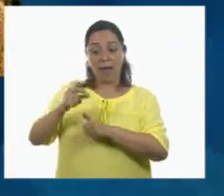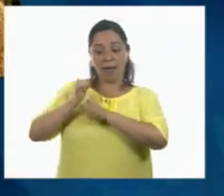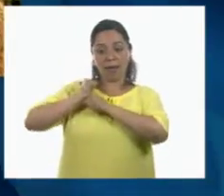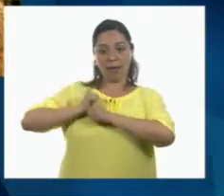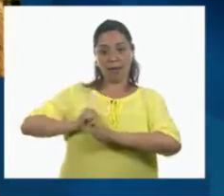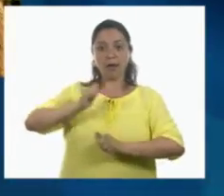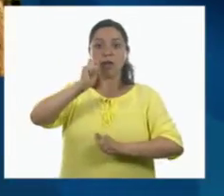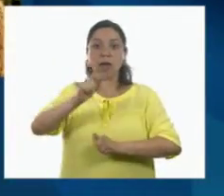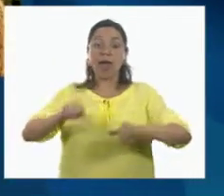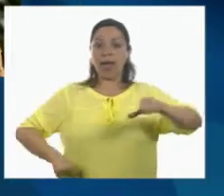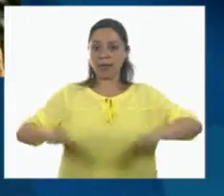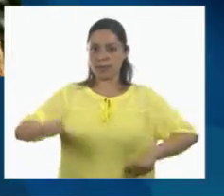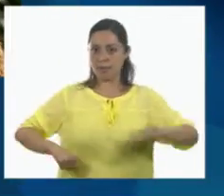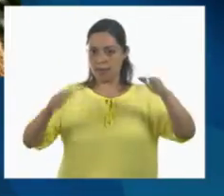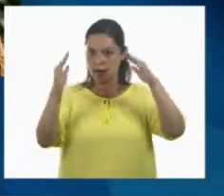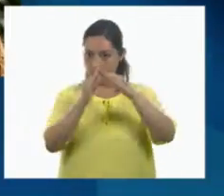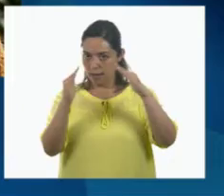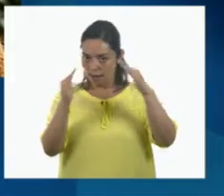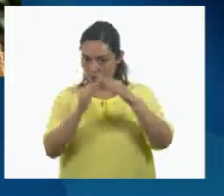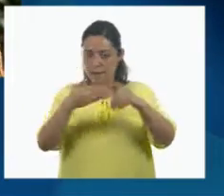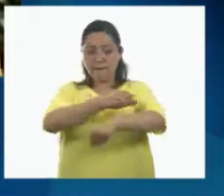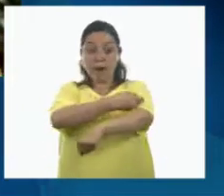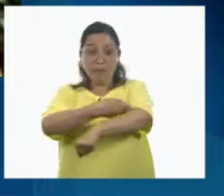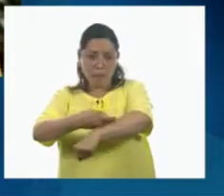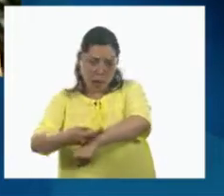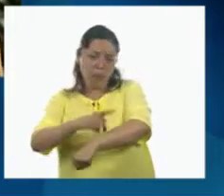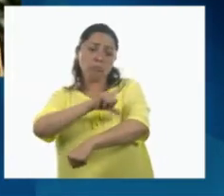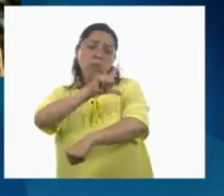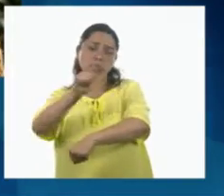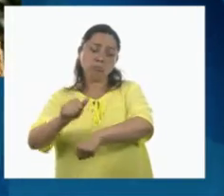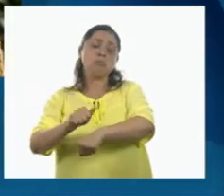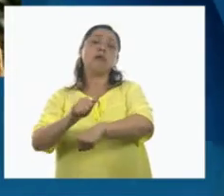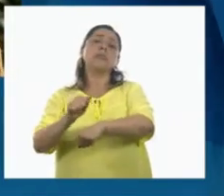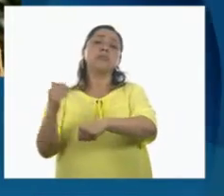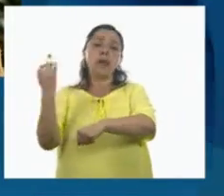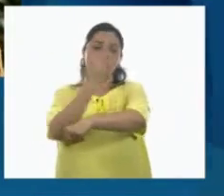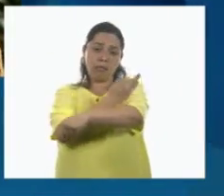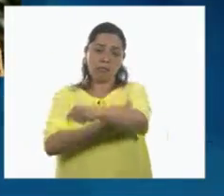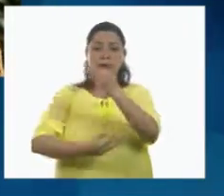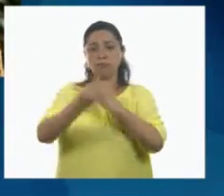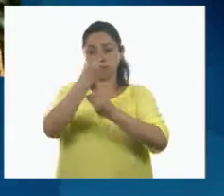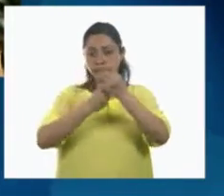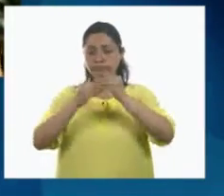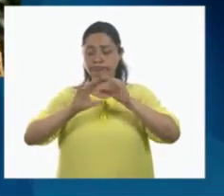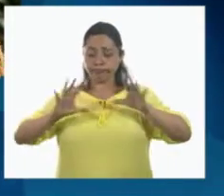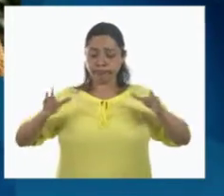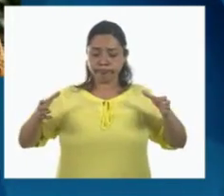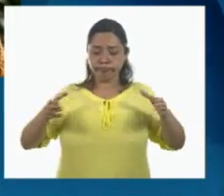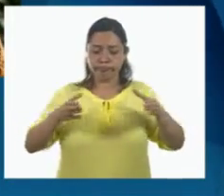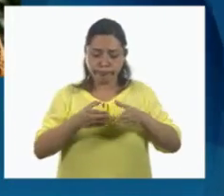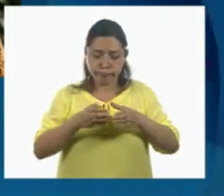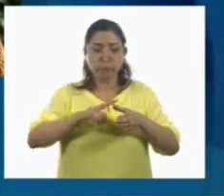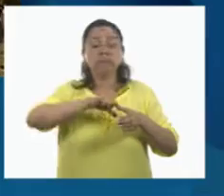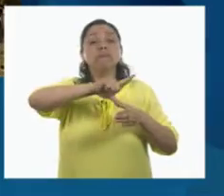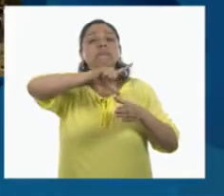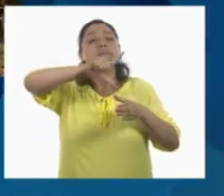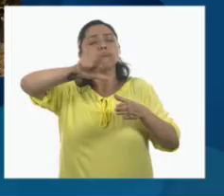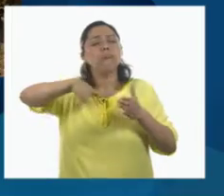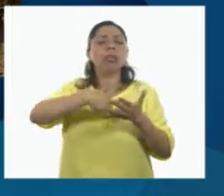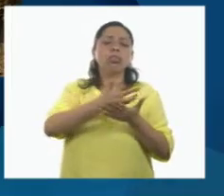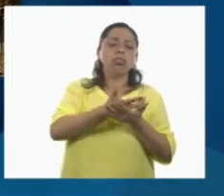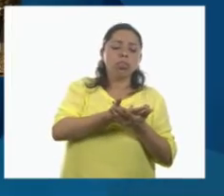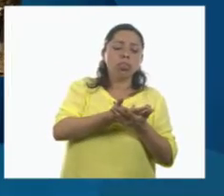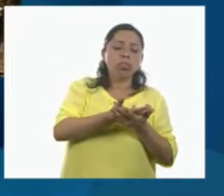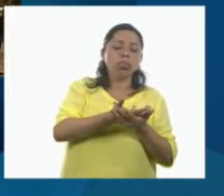las actividades de la casa, la familia se reunía en la comida y posteriormente en la tarde, después de un descansito,